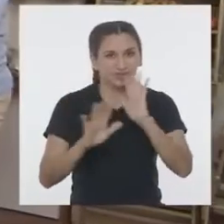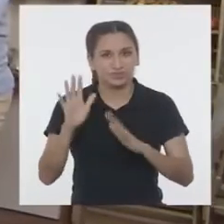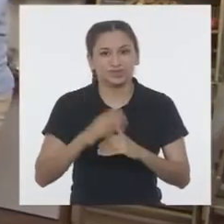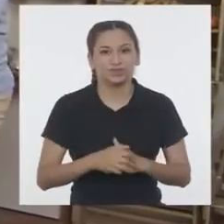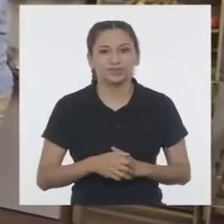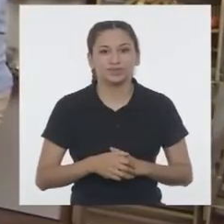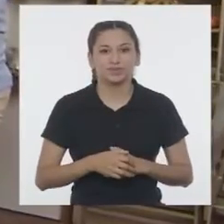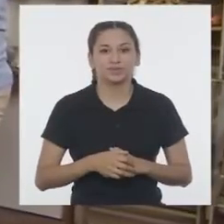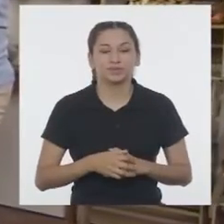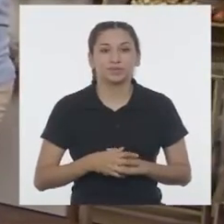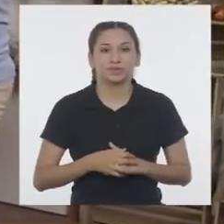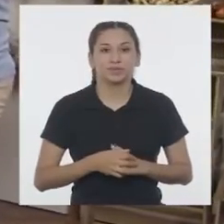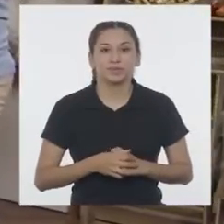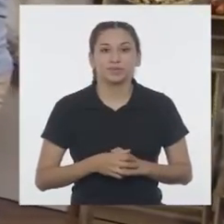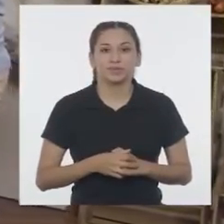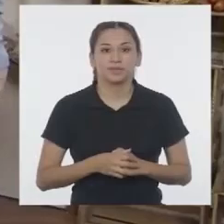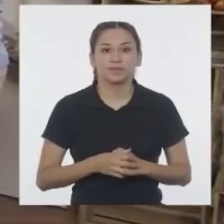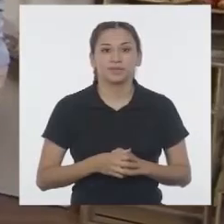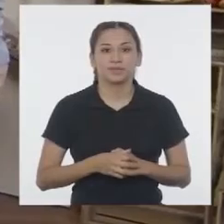espérame.